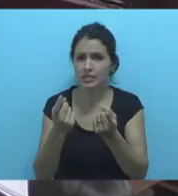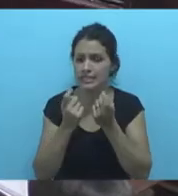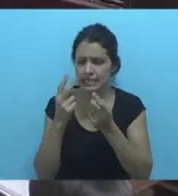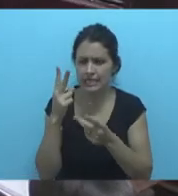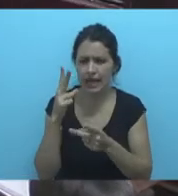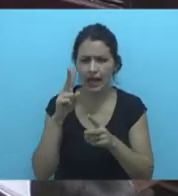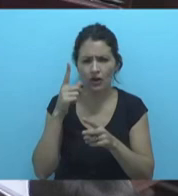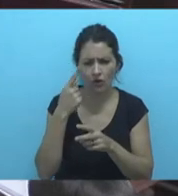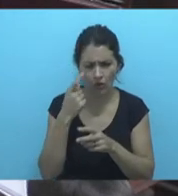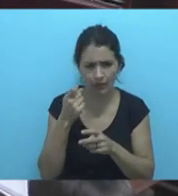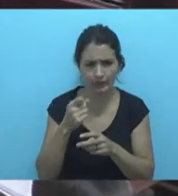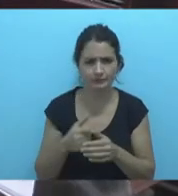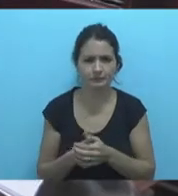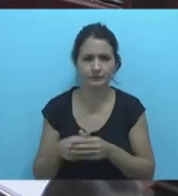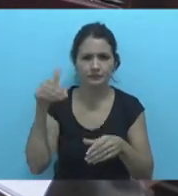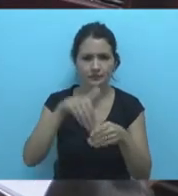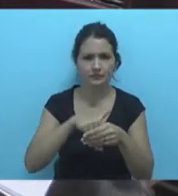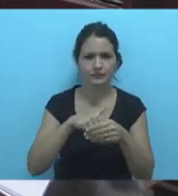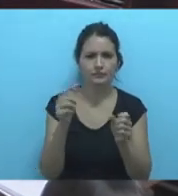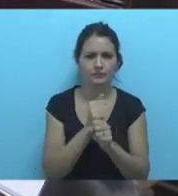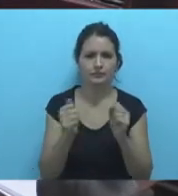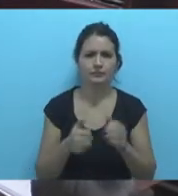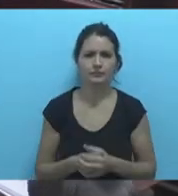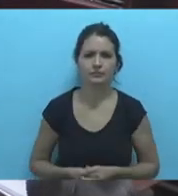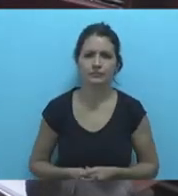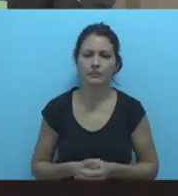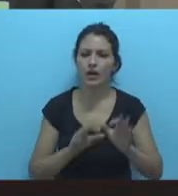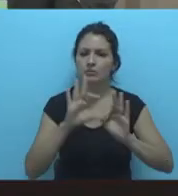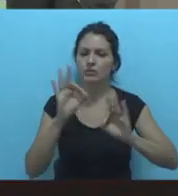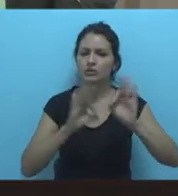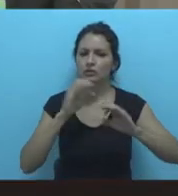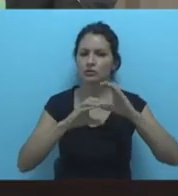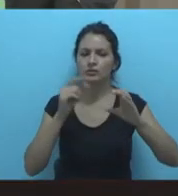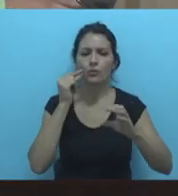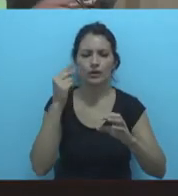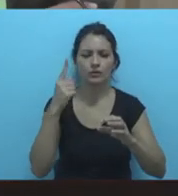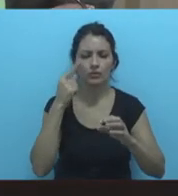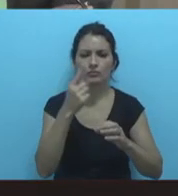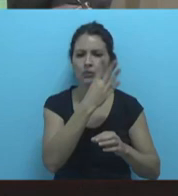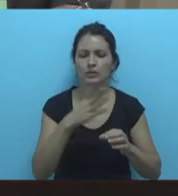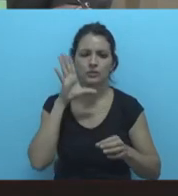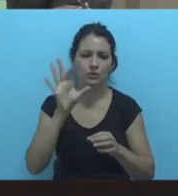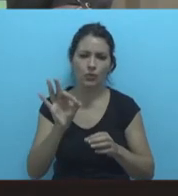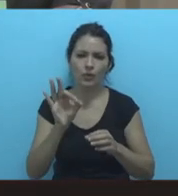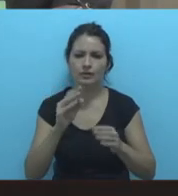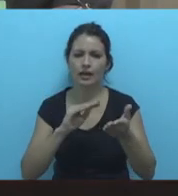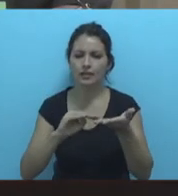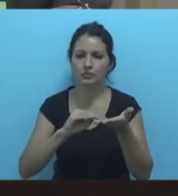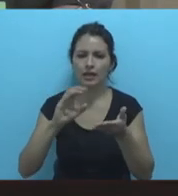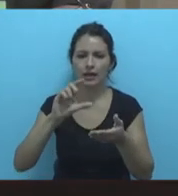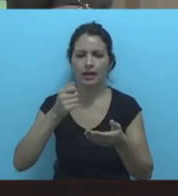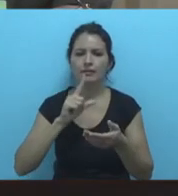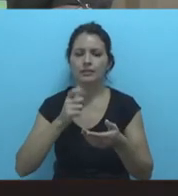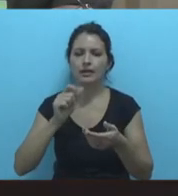proyecto. Aprobado. Proyecto de comunicación 42.450. Diputada Catalini, por